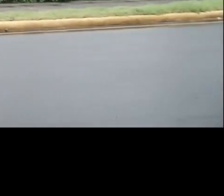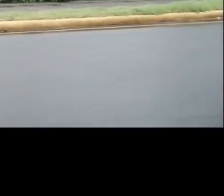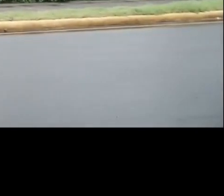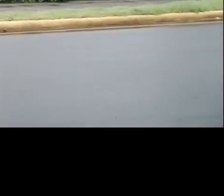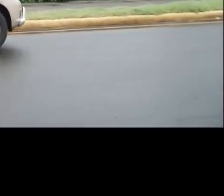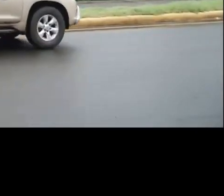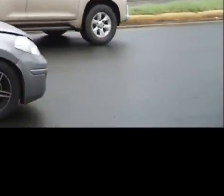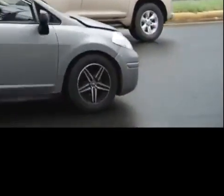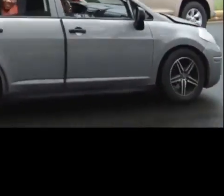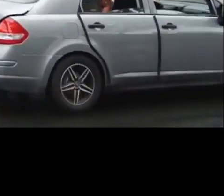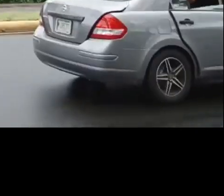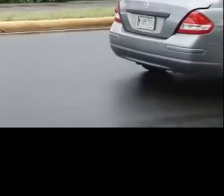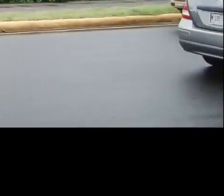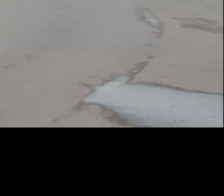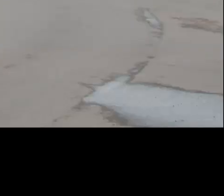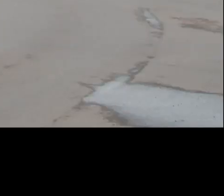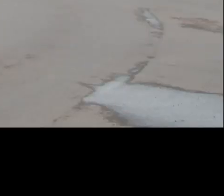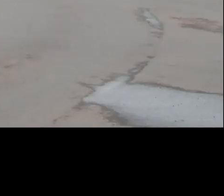y